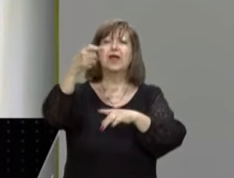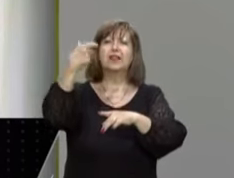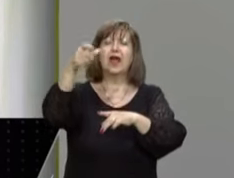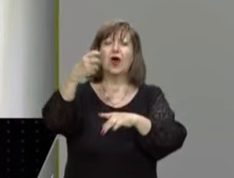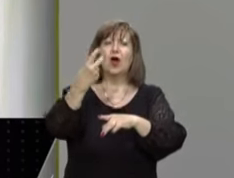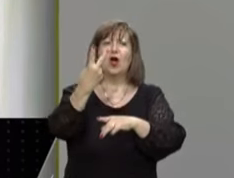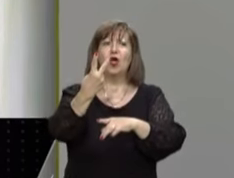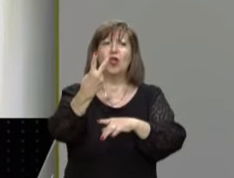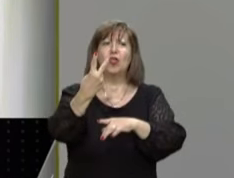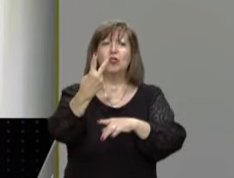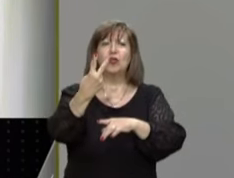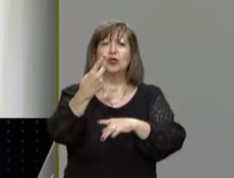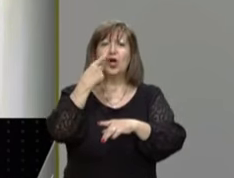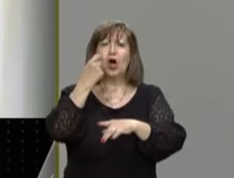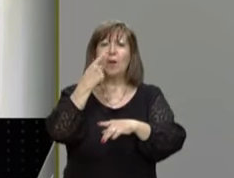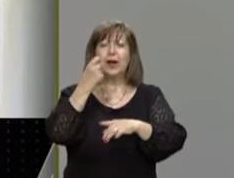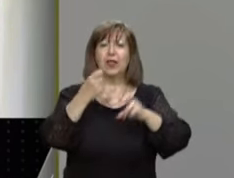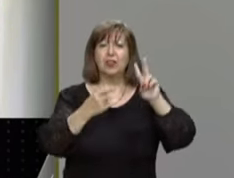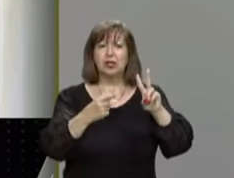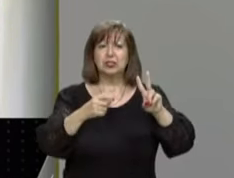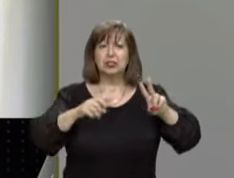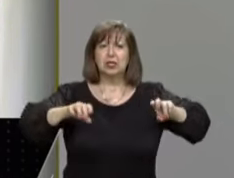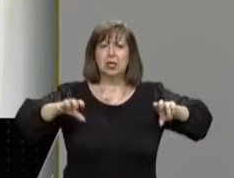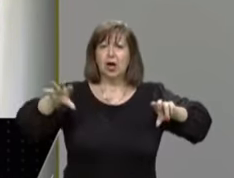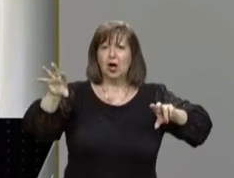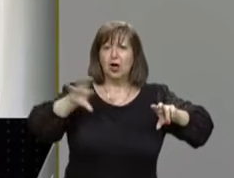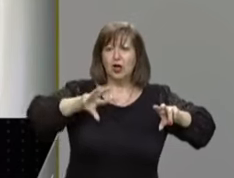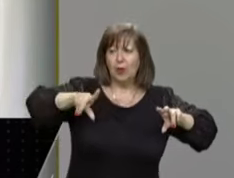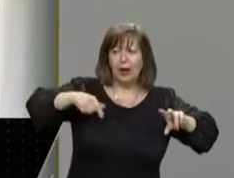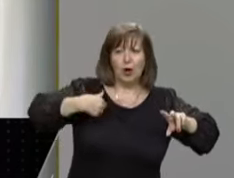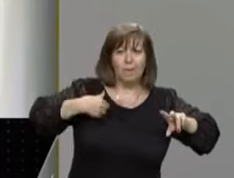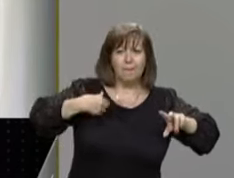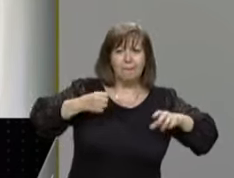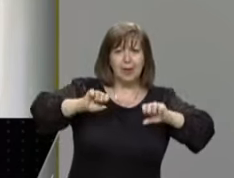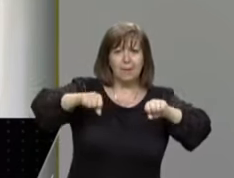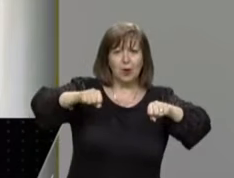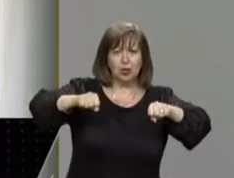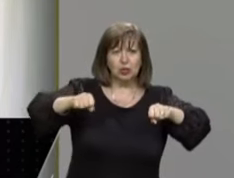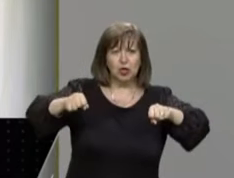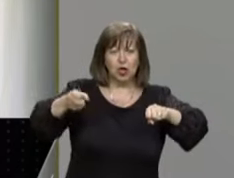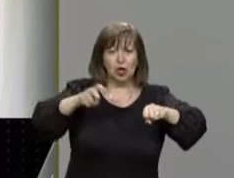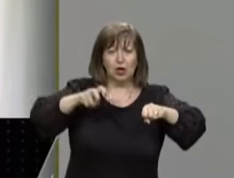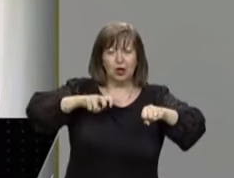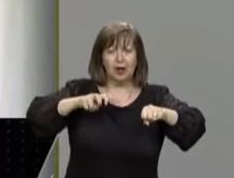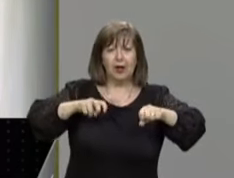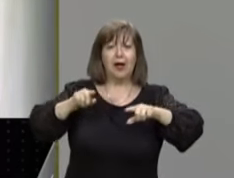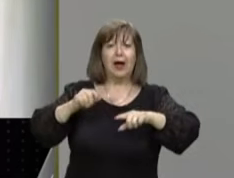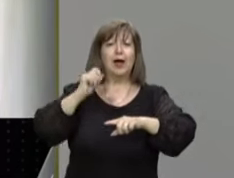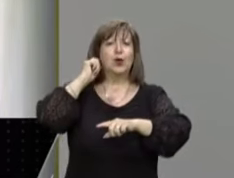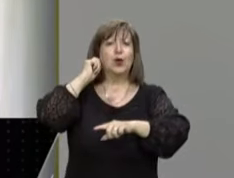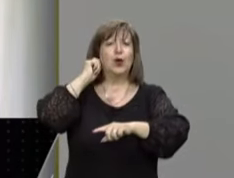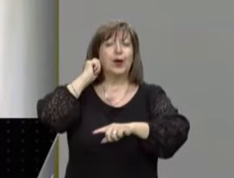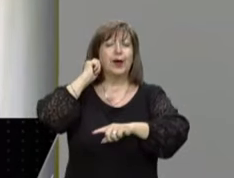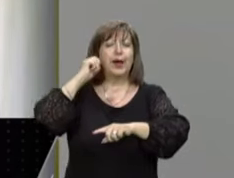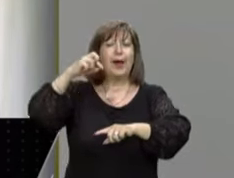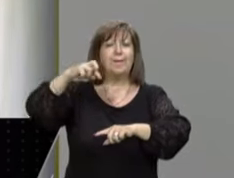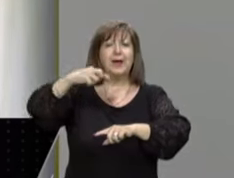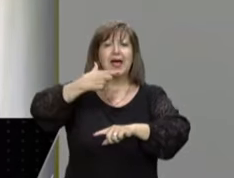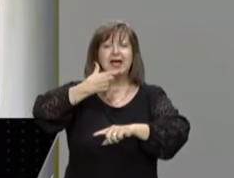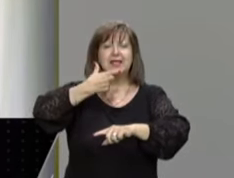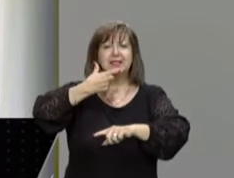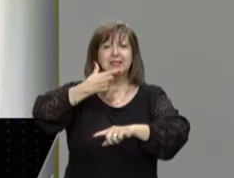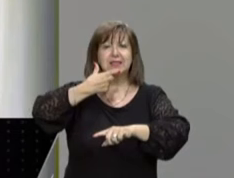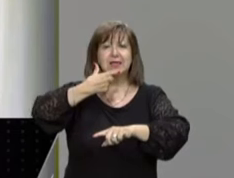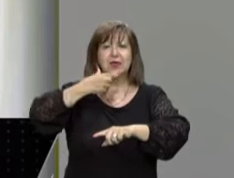solo caminar con la moto y nada, pero hay un GPS en la moto. Y